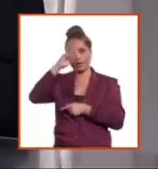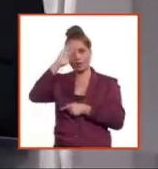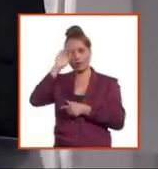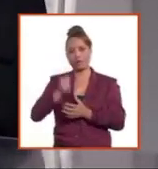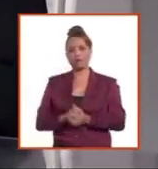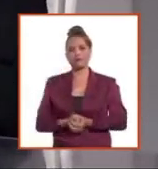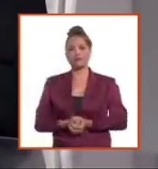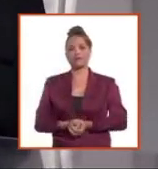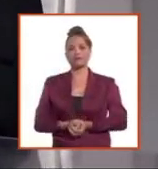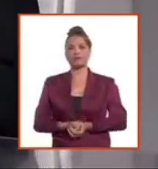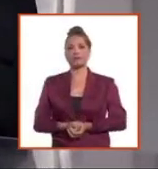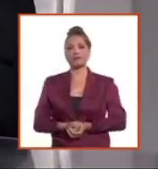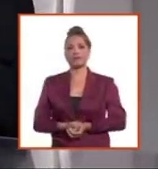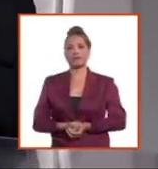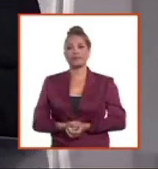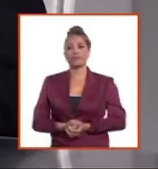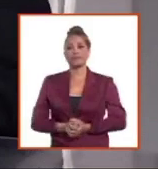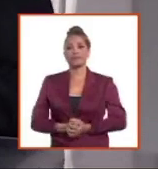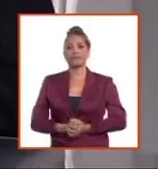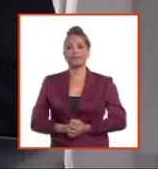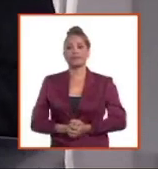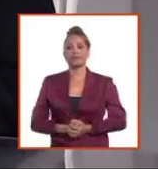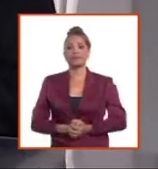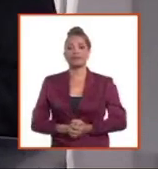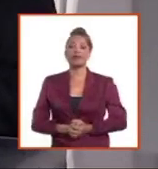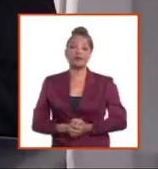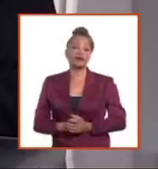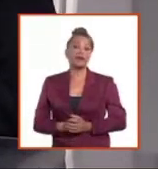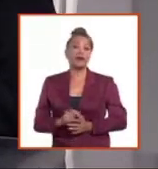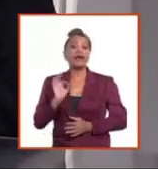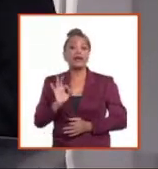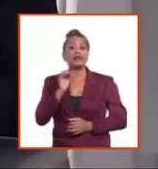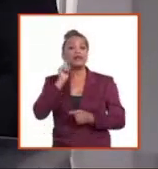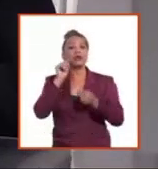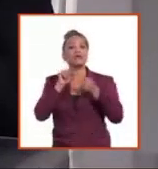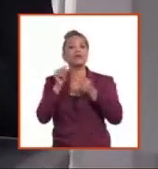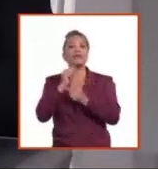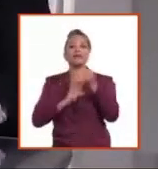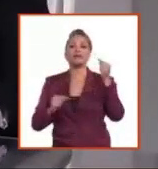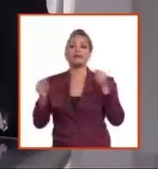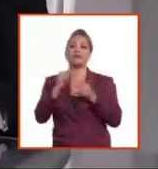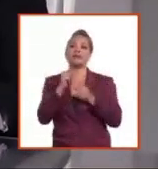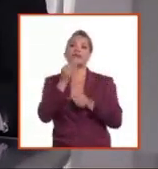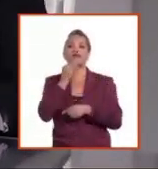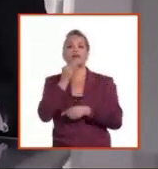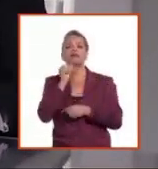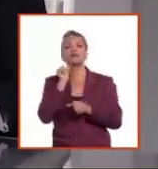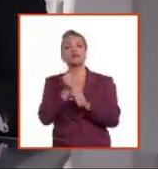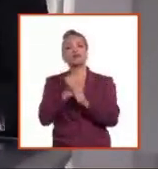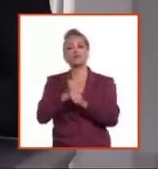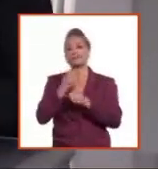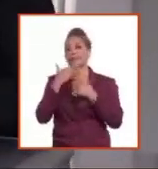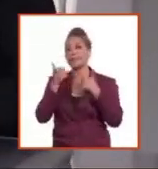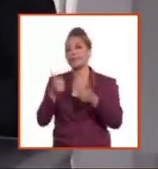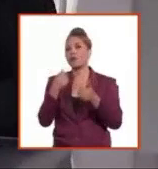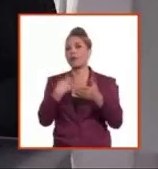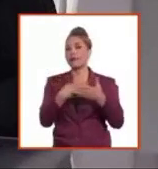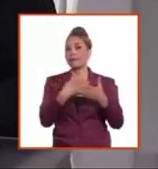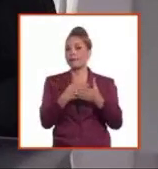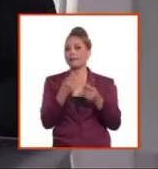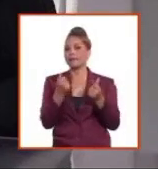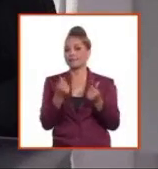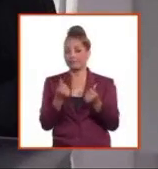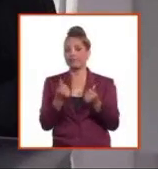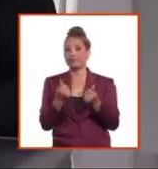estratégico al que nosotros tenemos que llegar porque ese es el punto en que podemos trabajar con mucha más autonomía el sector empresarial en que